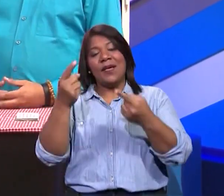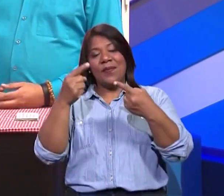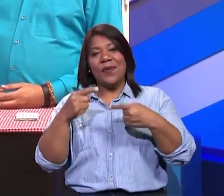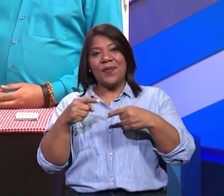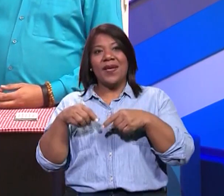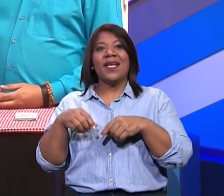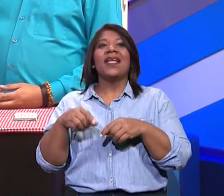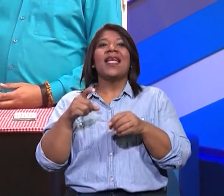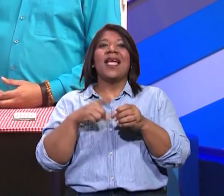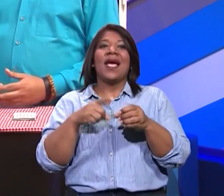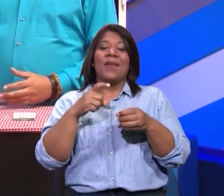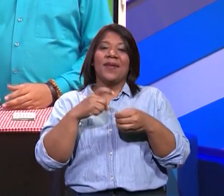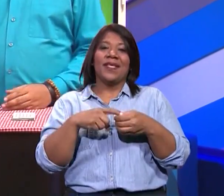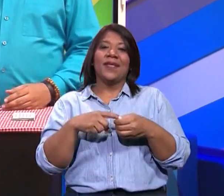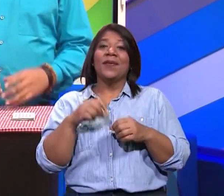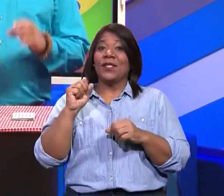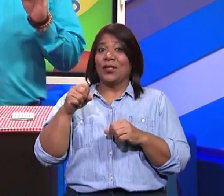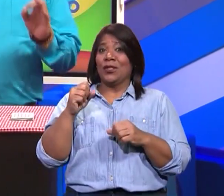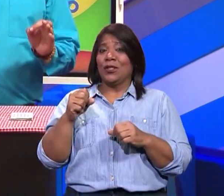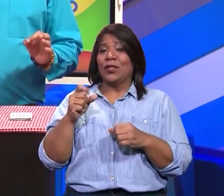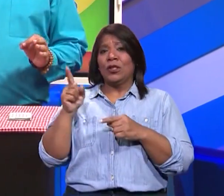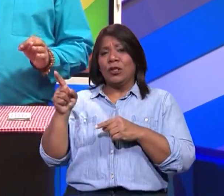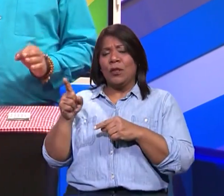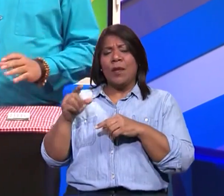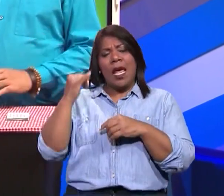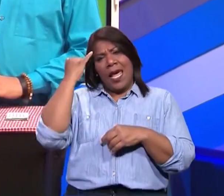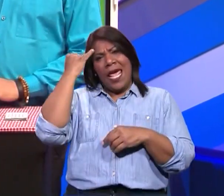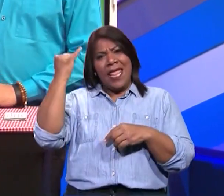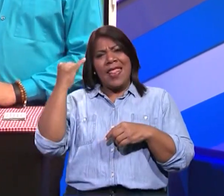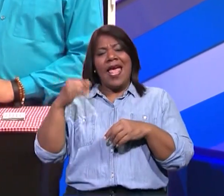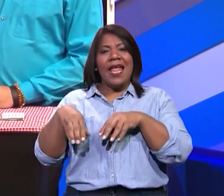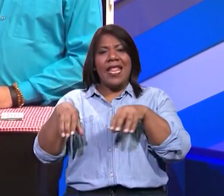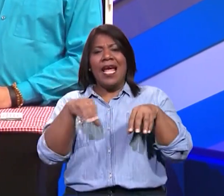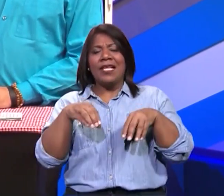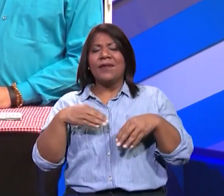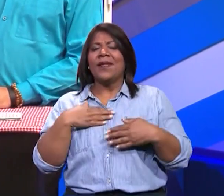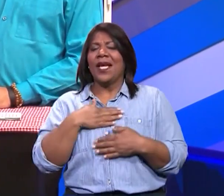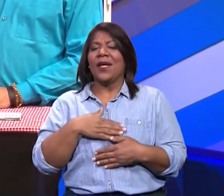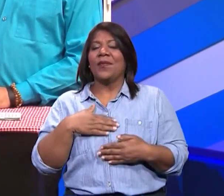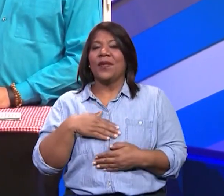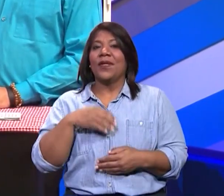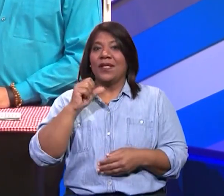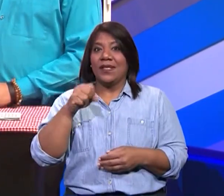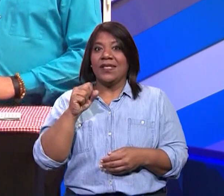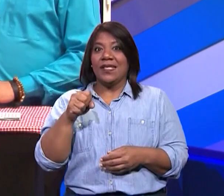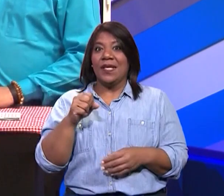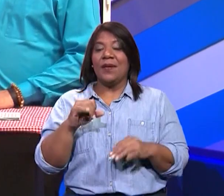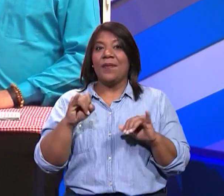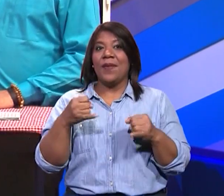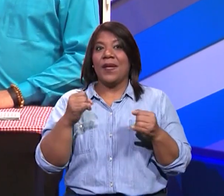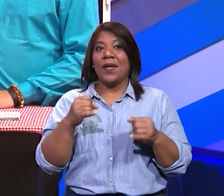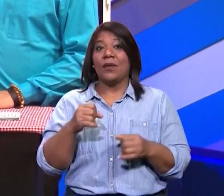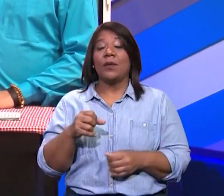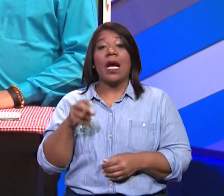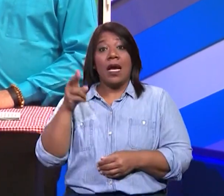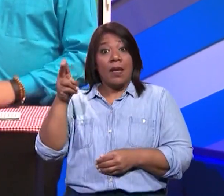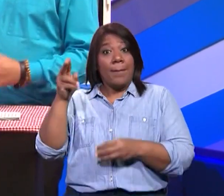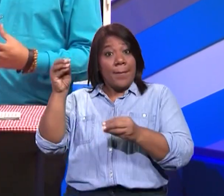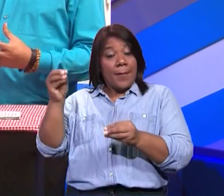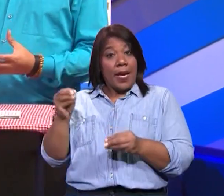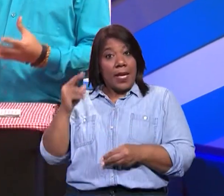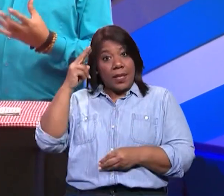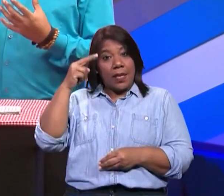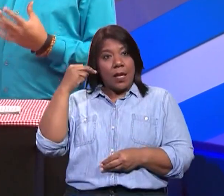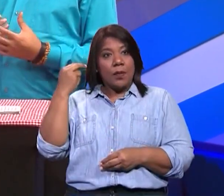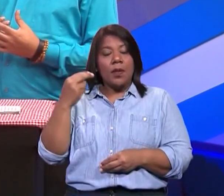Usted siempre nos trae cosas divertidas. Claro que sí. En esta oportunidad vamos a hacer algo bien jocoso. A ver, ¿qué usted será? Va a ser